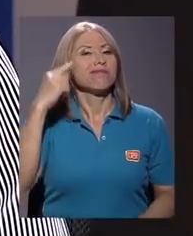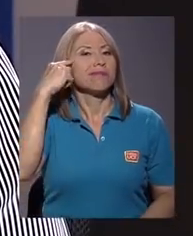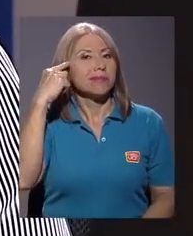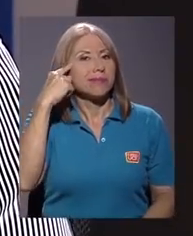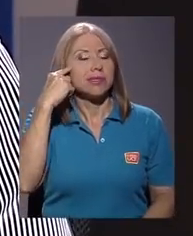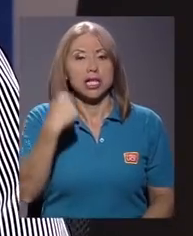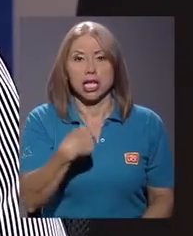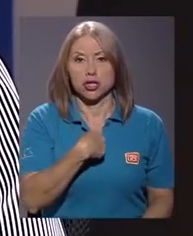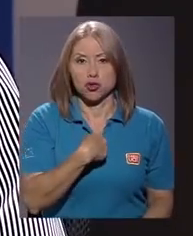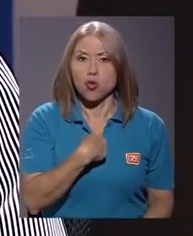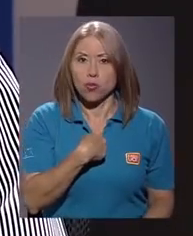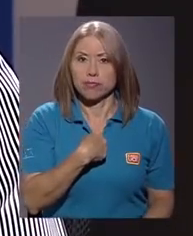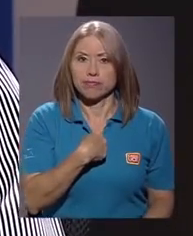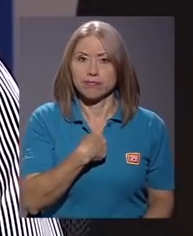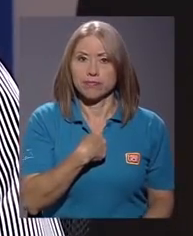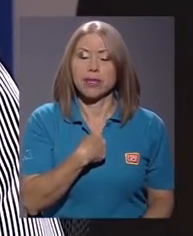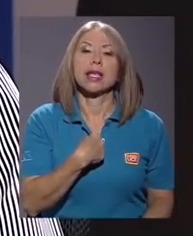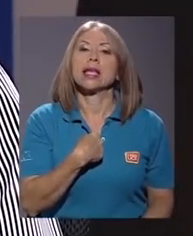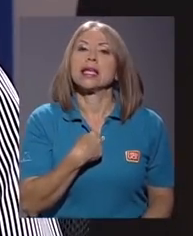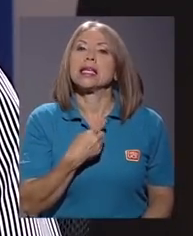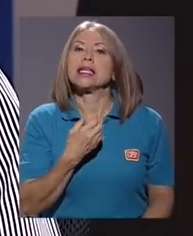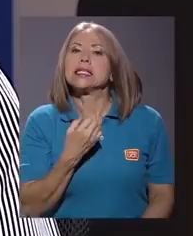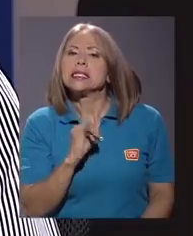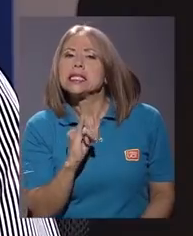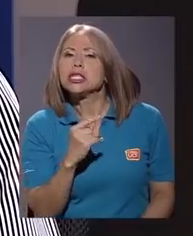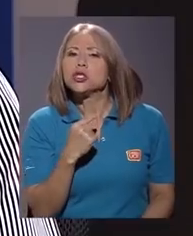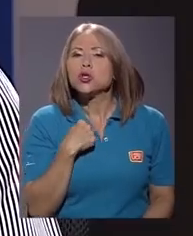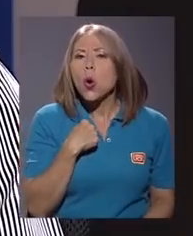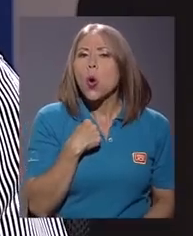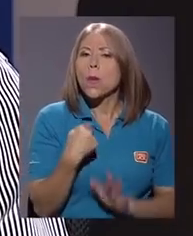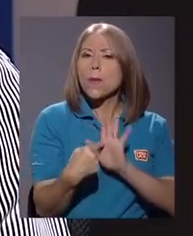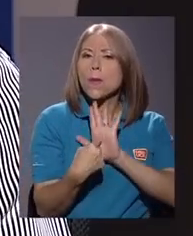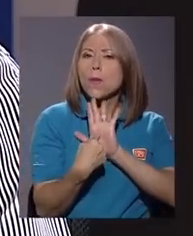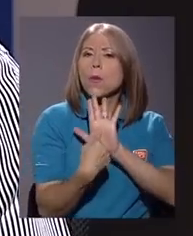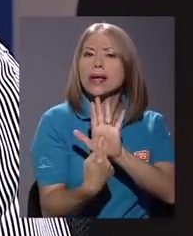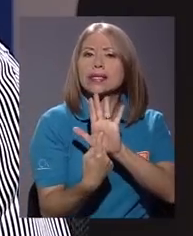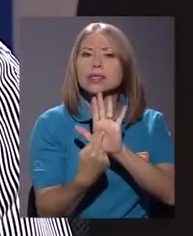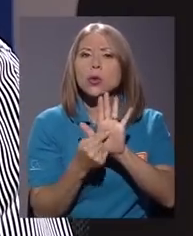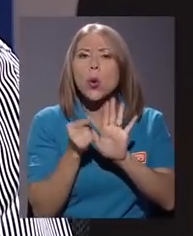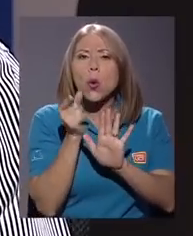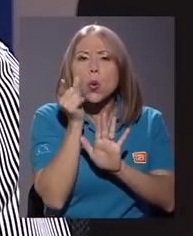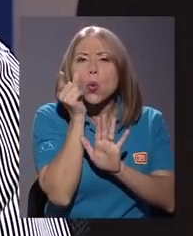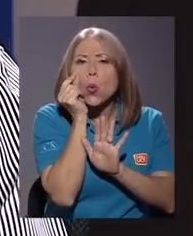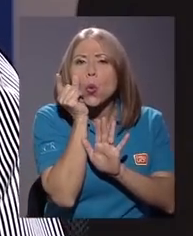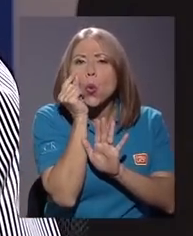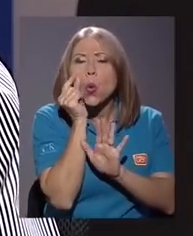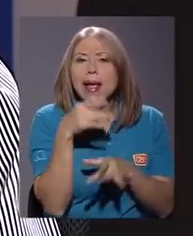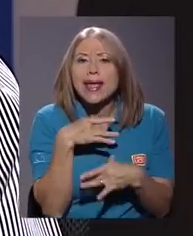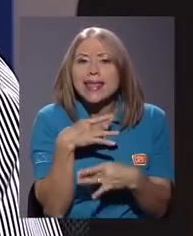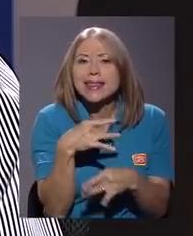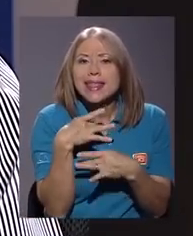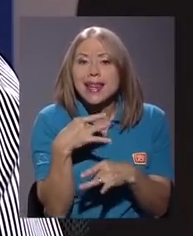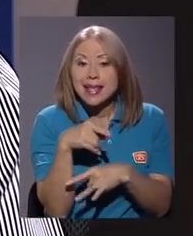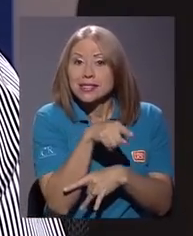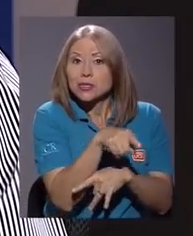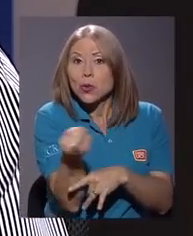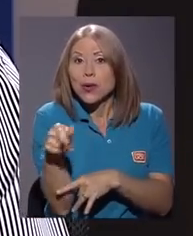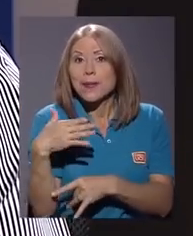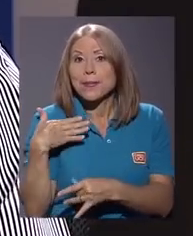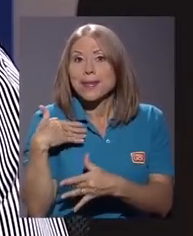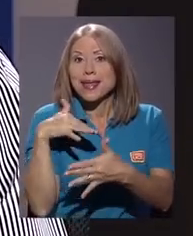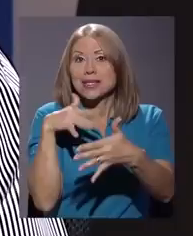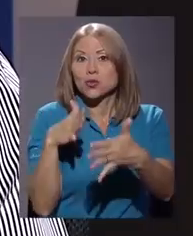idea de que yo si yo muestro curiosidad e interés sobre mi estudiante mi alumno en ese momento